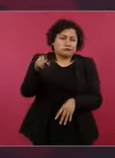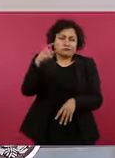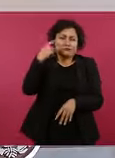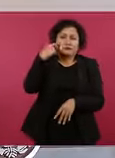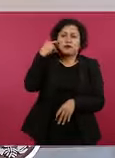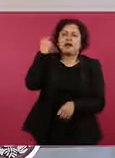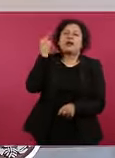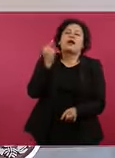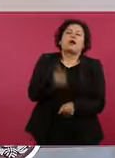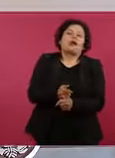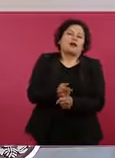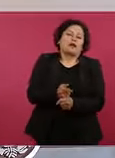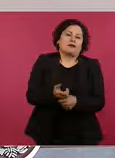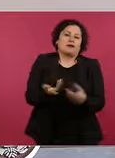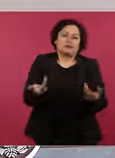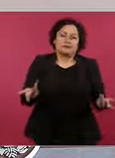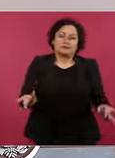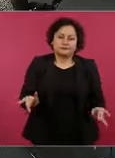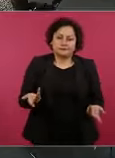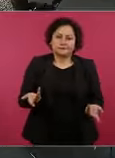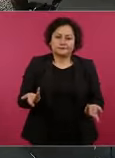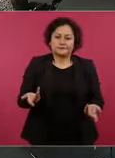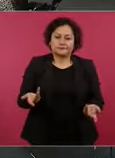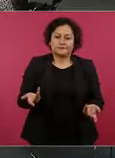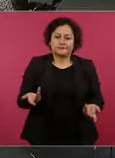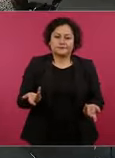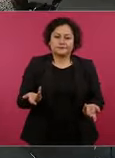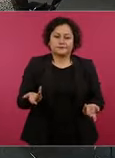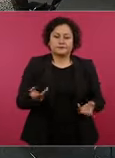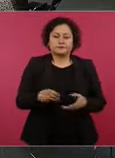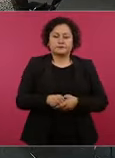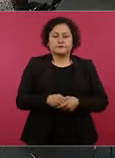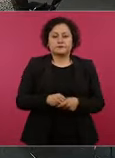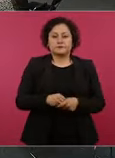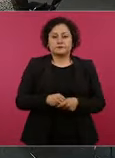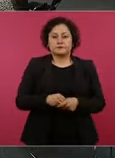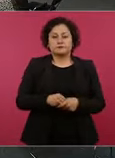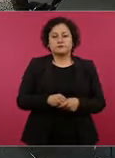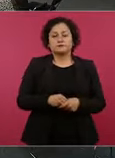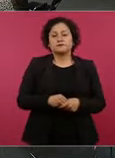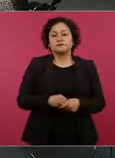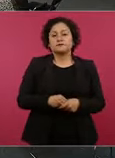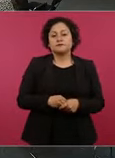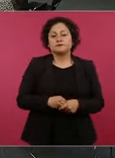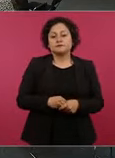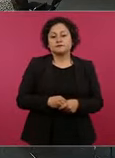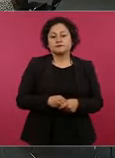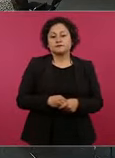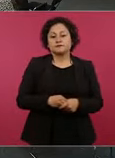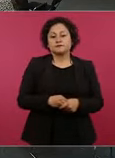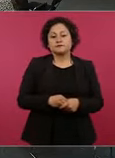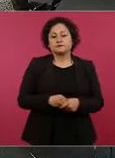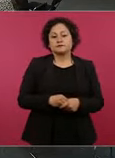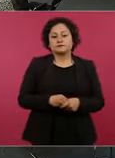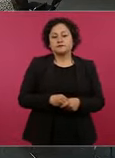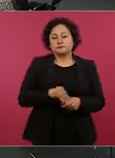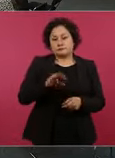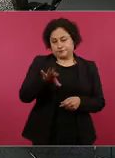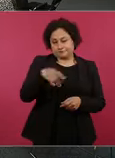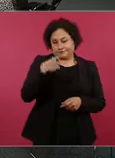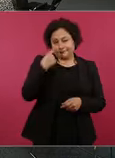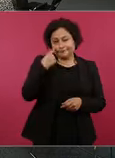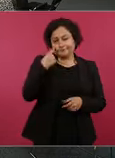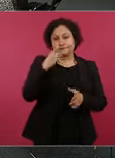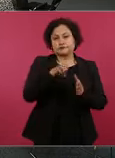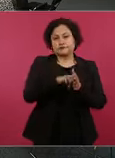O sea, ya cuando ve uno. Cuando van a